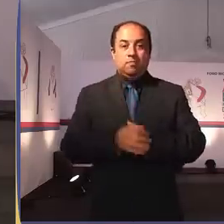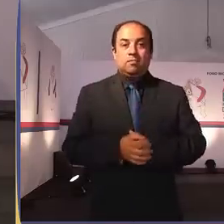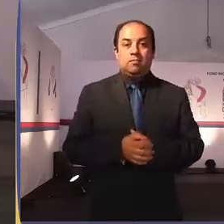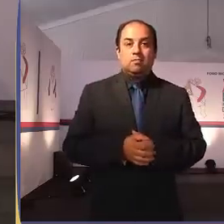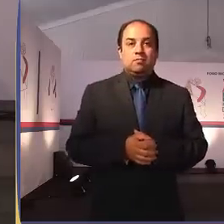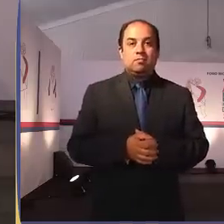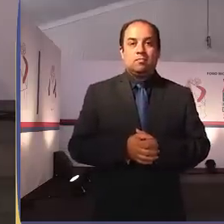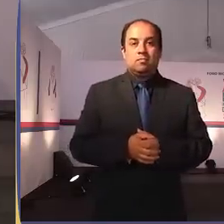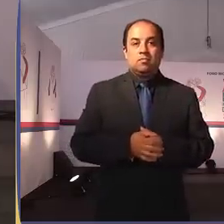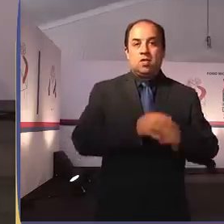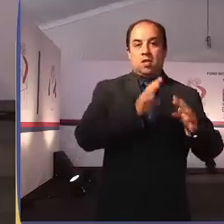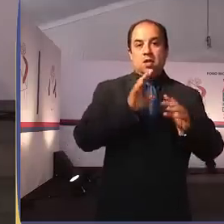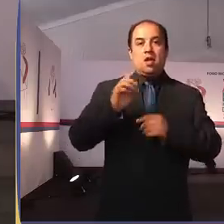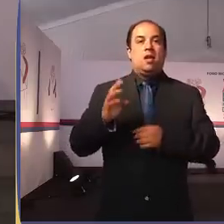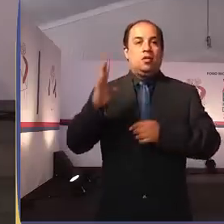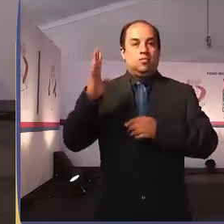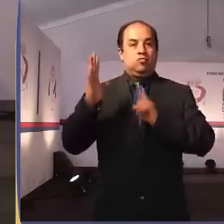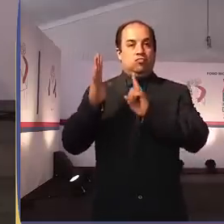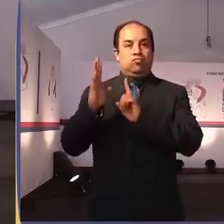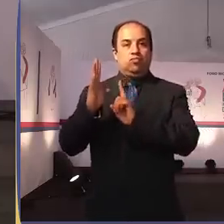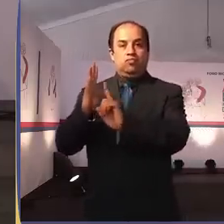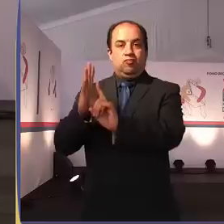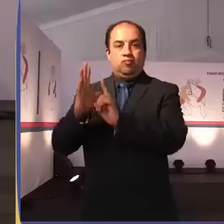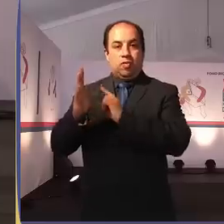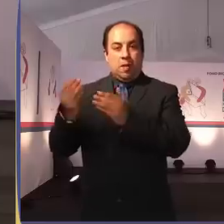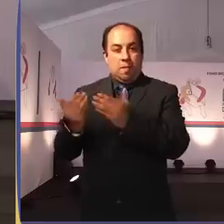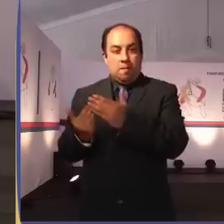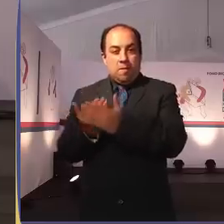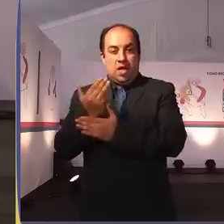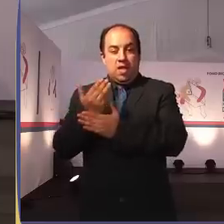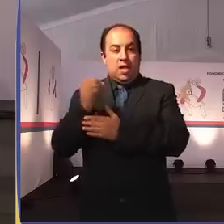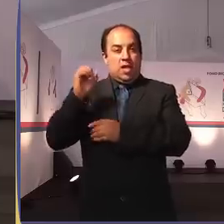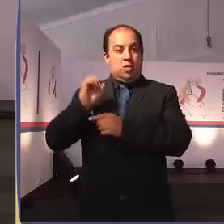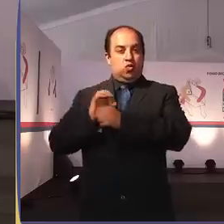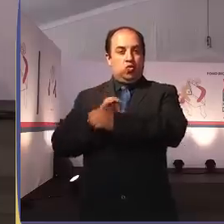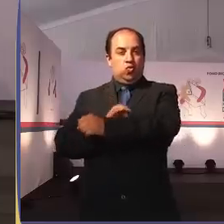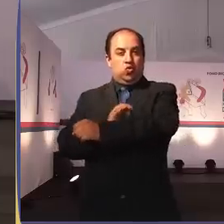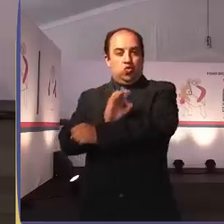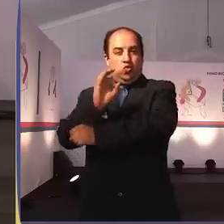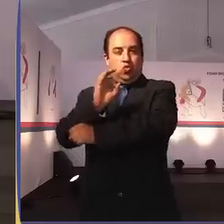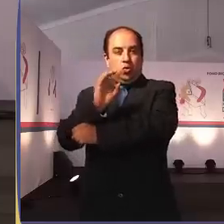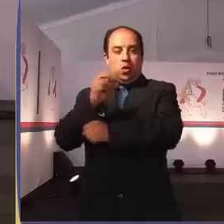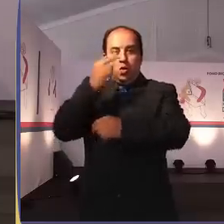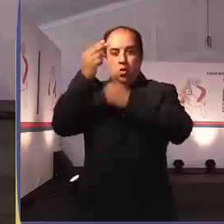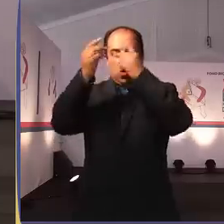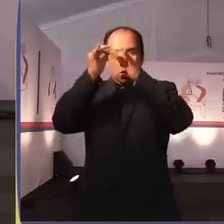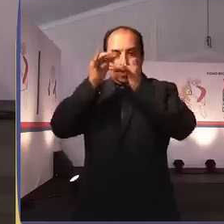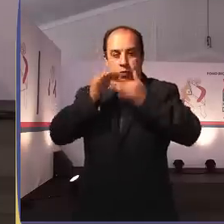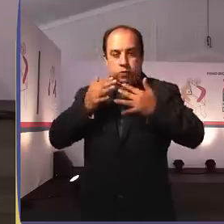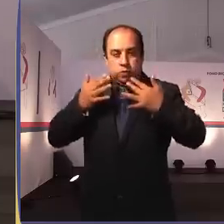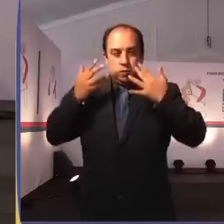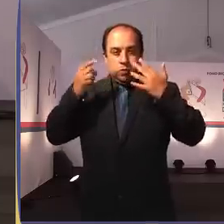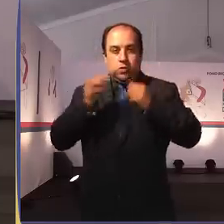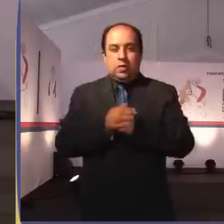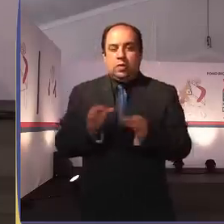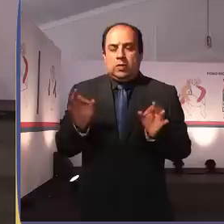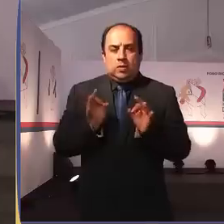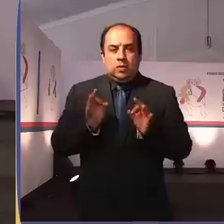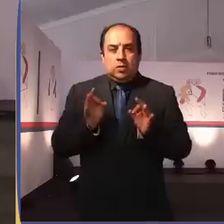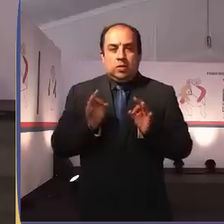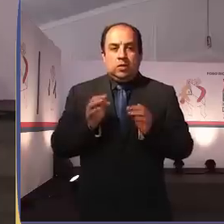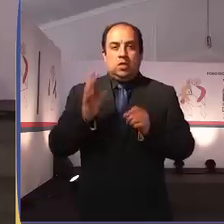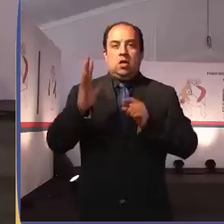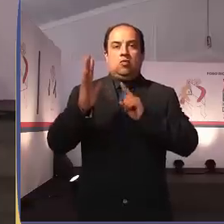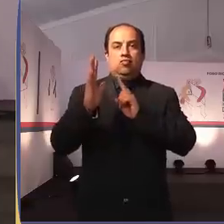recorre, y es de madrugada, y no acaba de salir el sol, y hay una neblina, y hace frío, y amenaza lluvia, y recorre